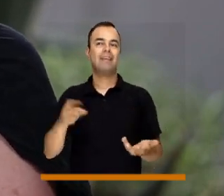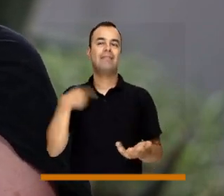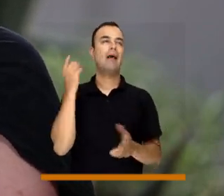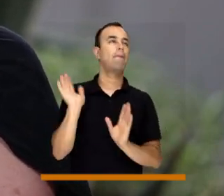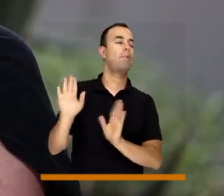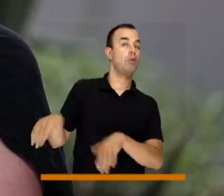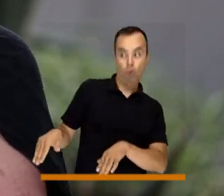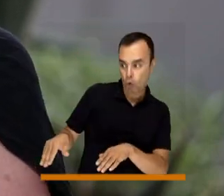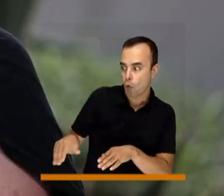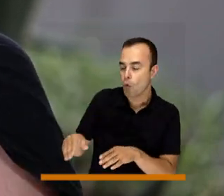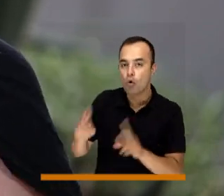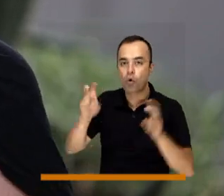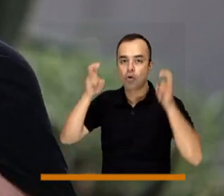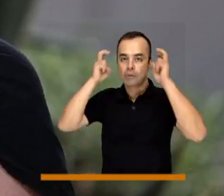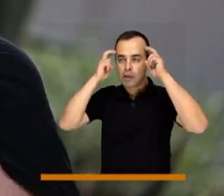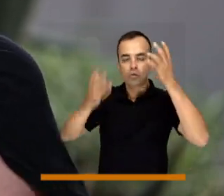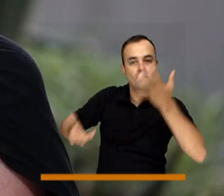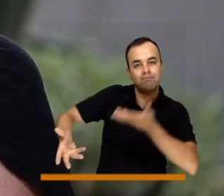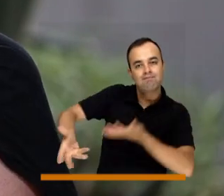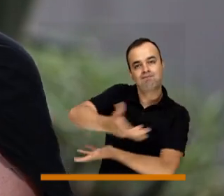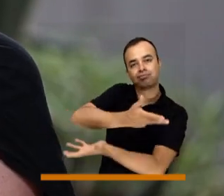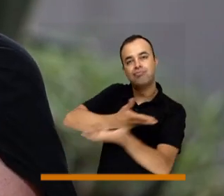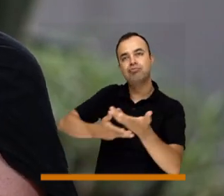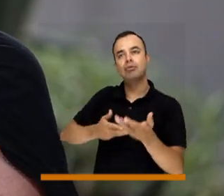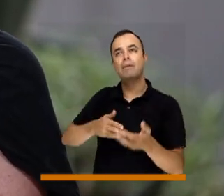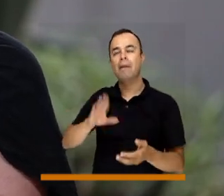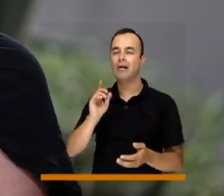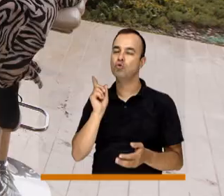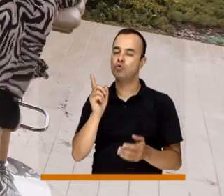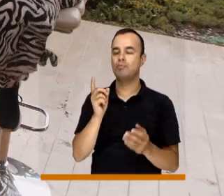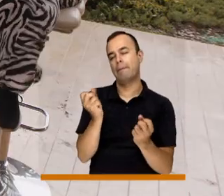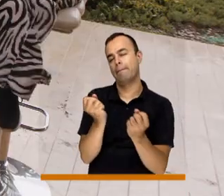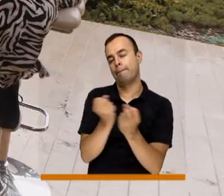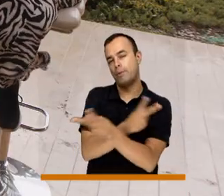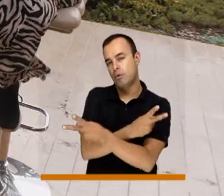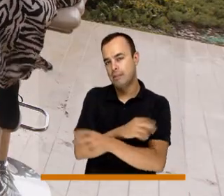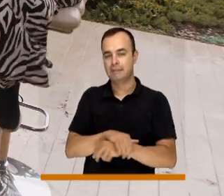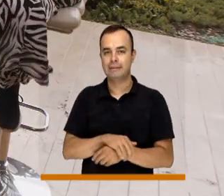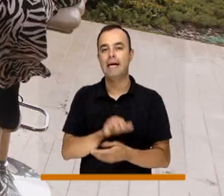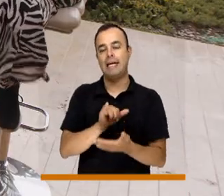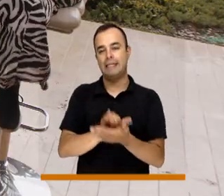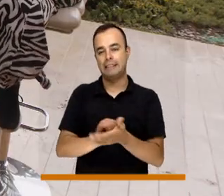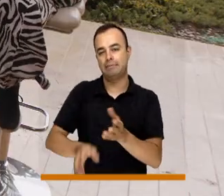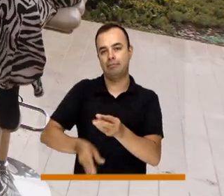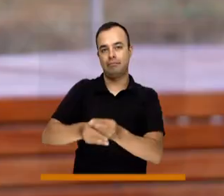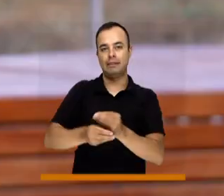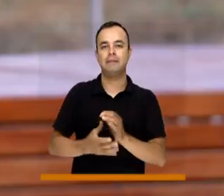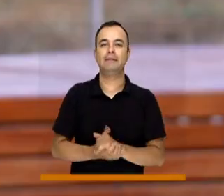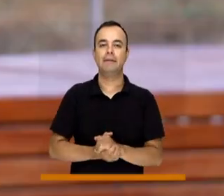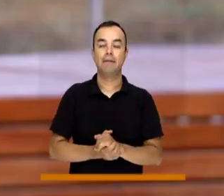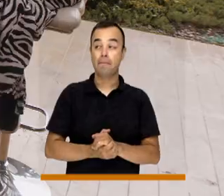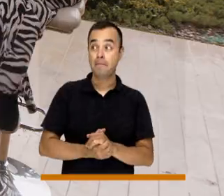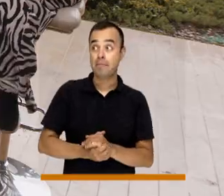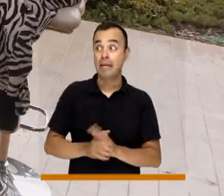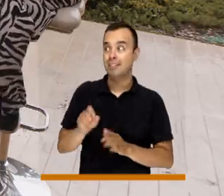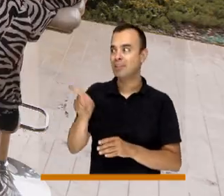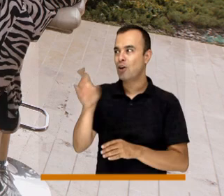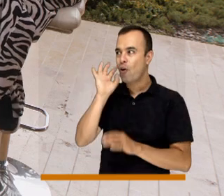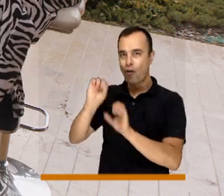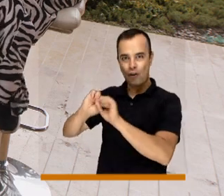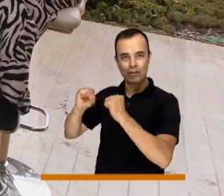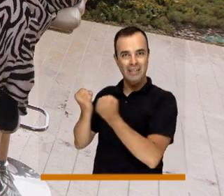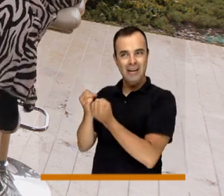tan valorados, y lo digo porque tenemos muchas condiciones de violencia. Entonces ahí se apuntaría a otra cosa. Ya lo decía también el